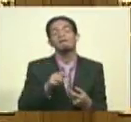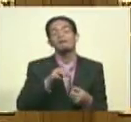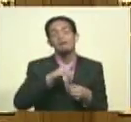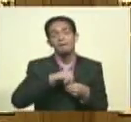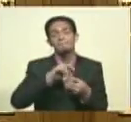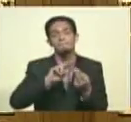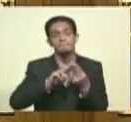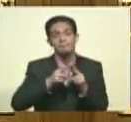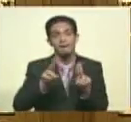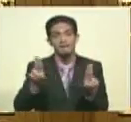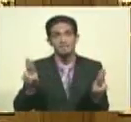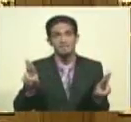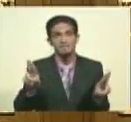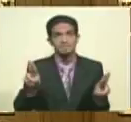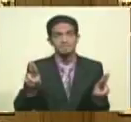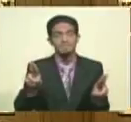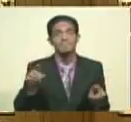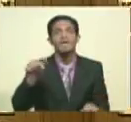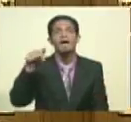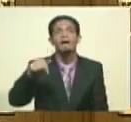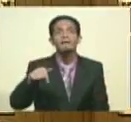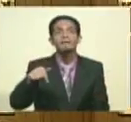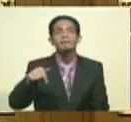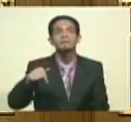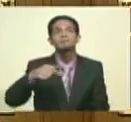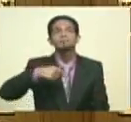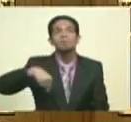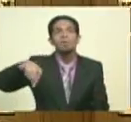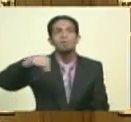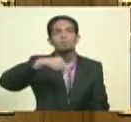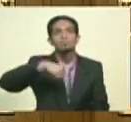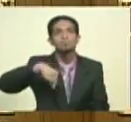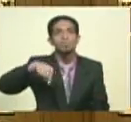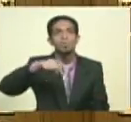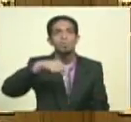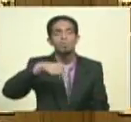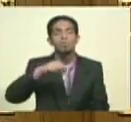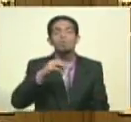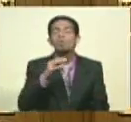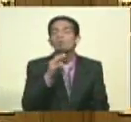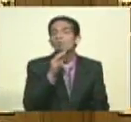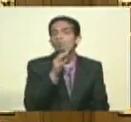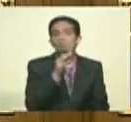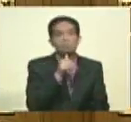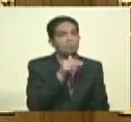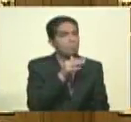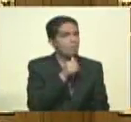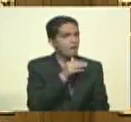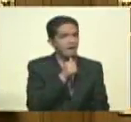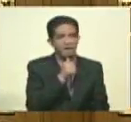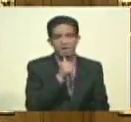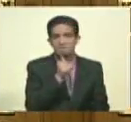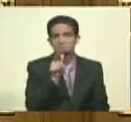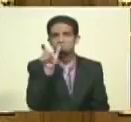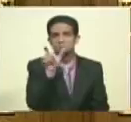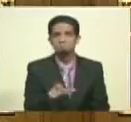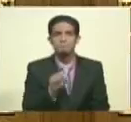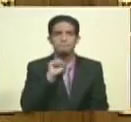es que aquí nosotros no hemos tenido ni vamos a tener presos políticos, como